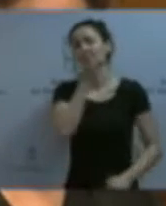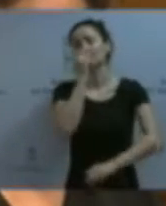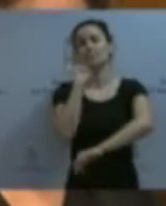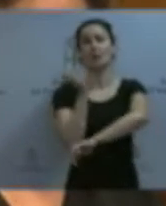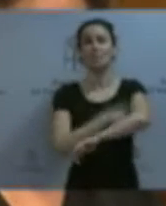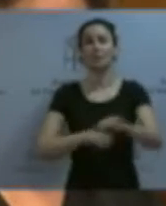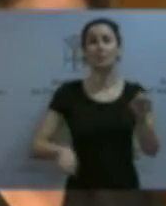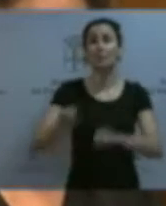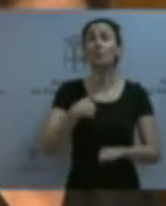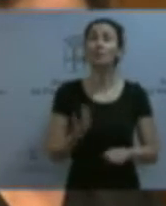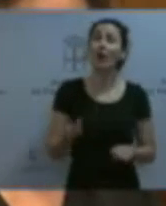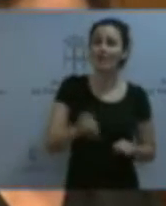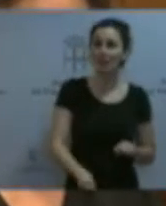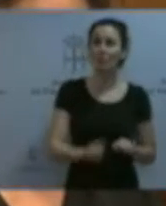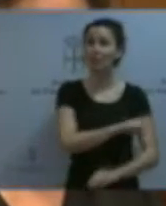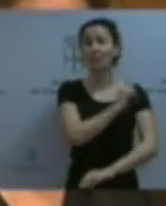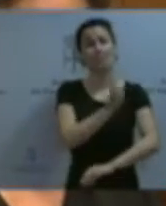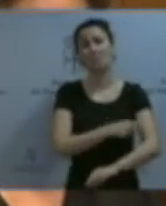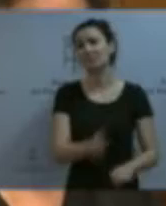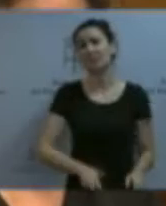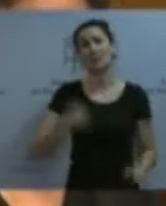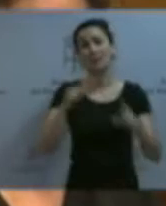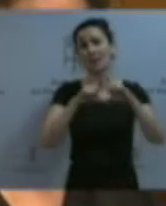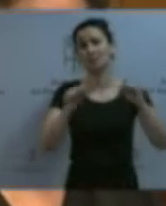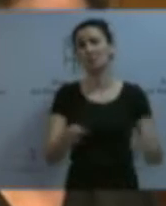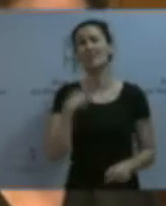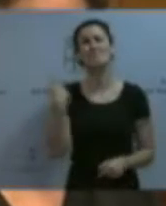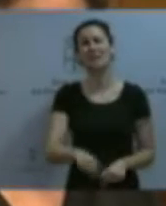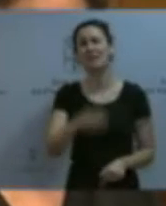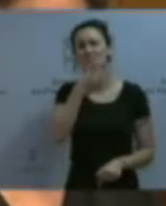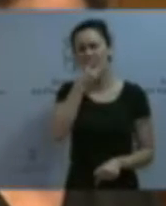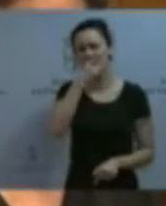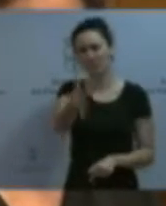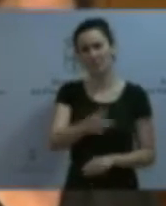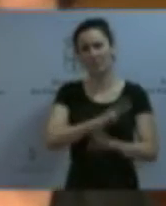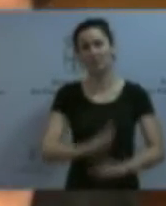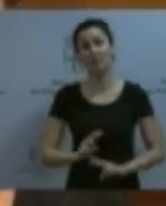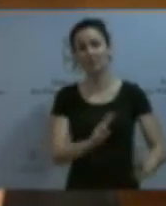y, añado yo, el deporte y Asturias entera por la vergüenza que supone esta discriminación.